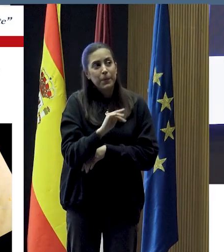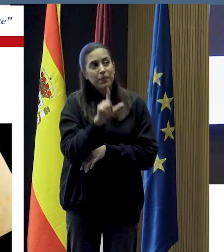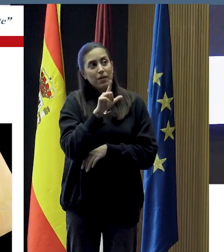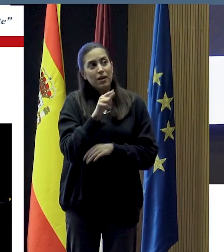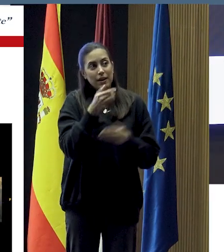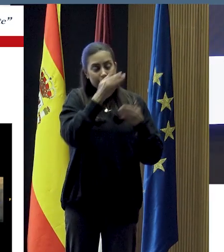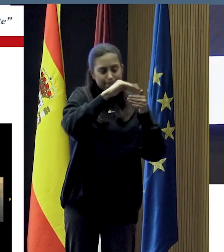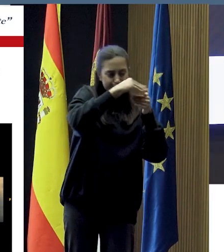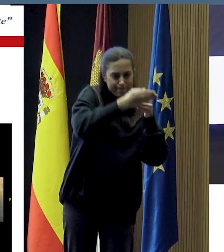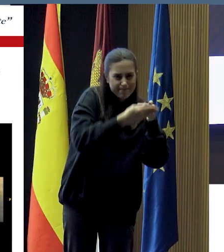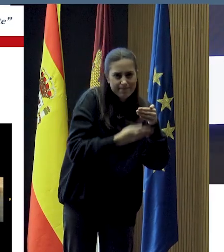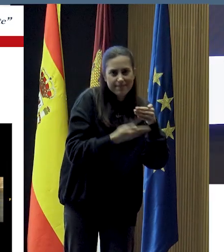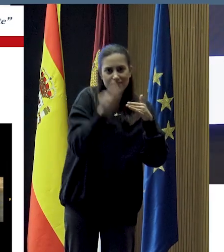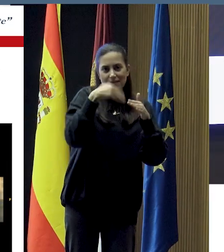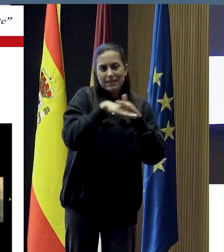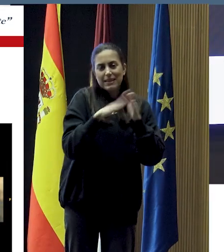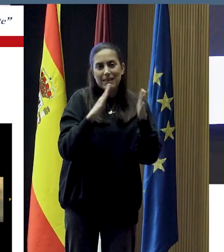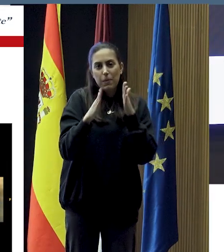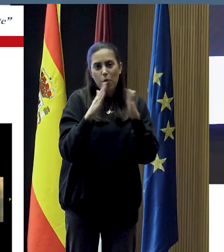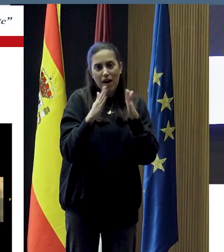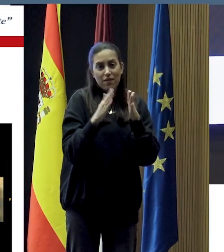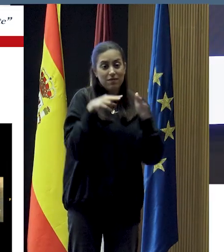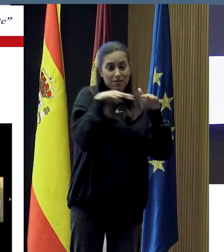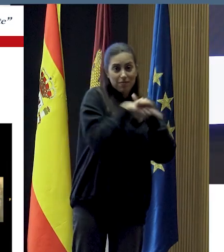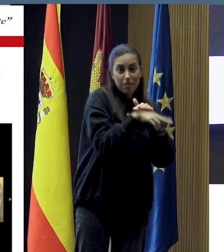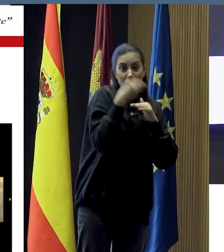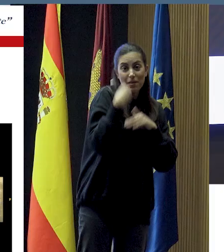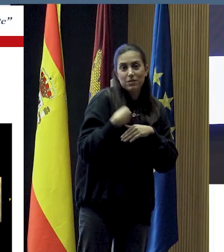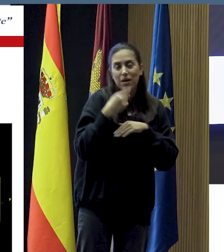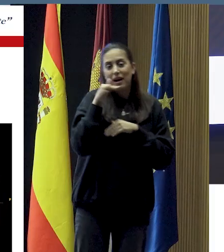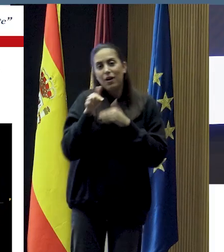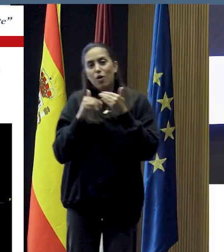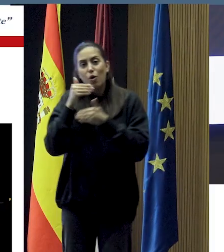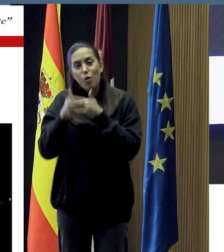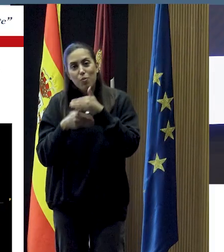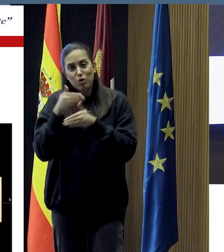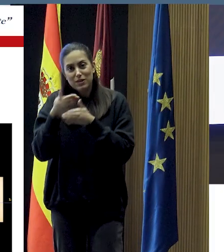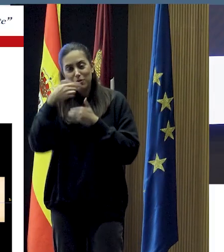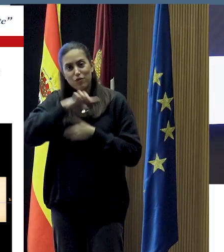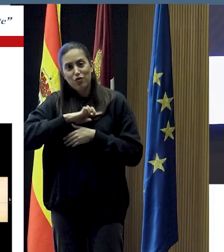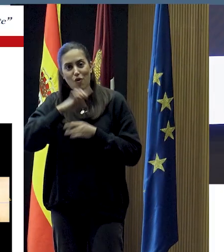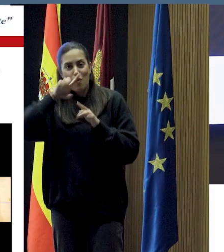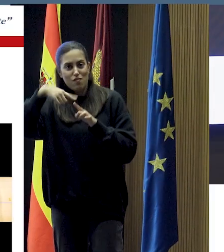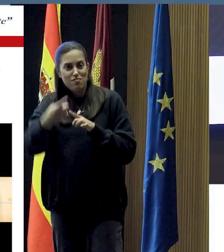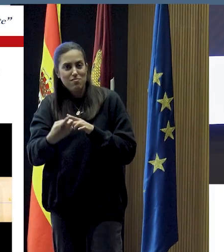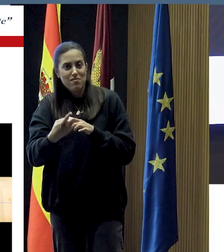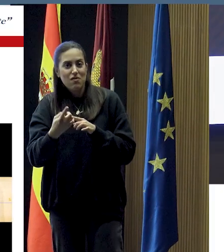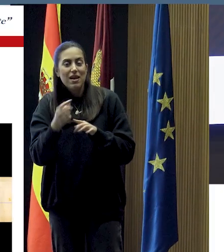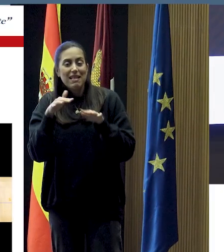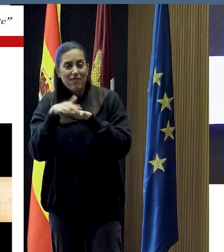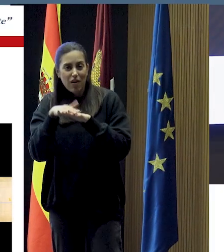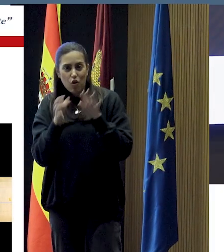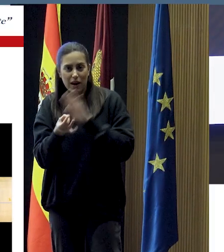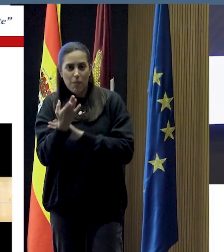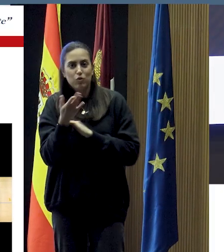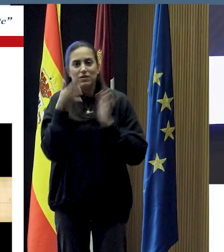temporal tiene la misma disposición en la resonancia que ellos toman que en el procesamiento que nosotros hacemos después de ese tejido. De forma